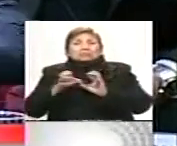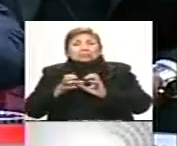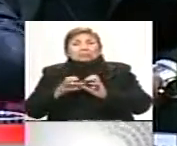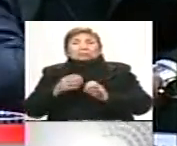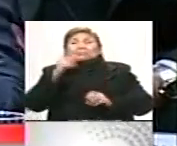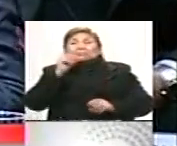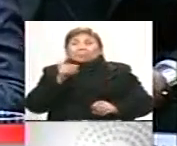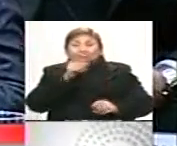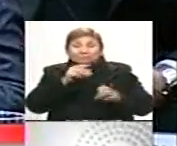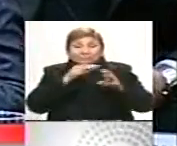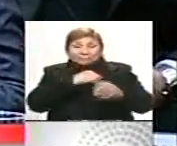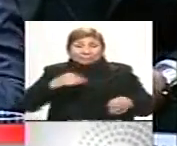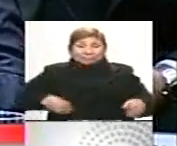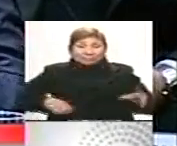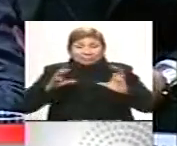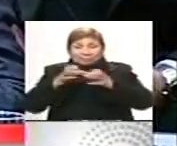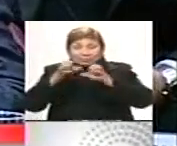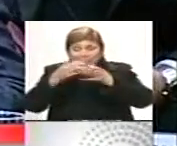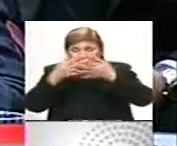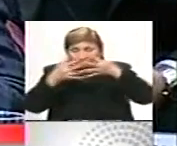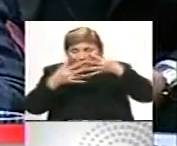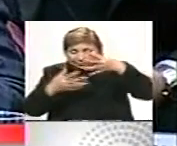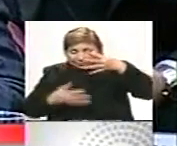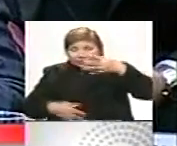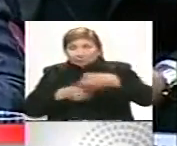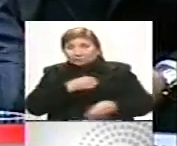Aquel gabinete que